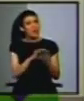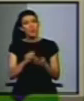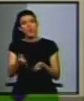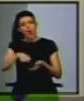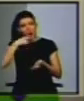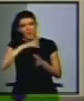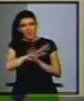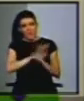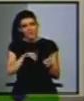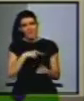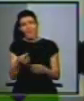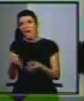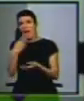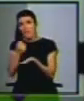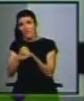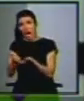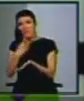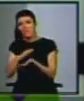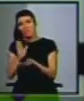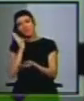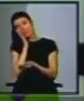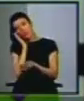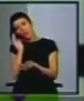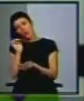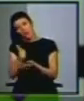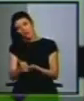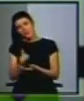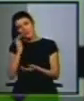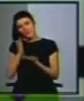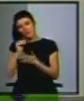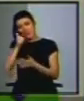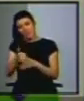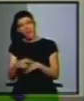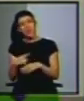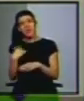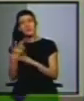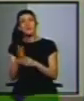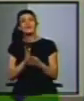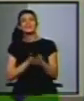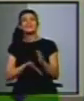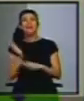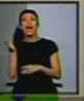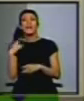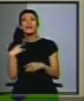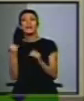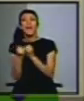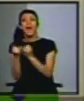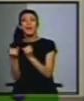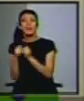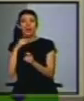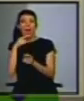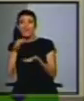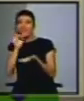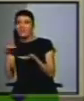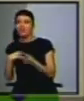tenía que meter en la boca para dormir hasta el otro día. Cuando íbamos a tomar café con amigos, yo estaba así.